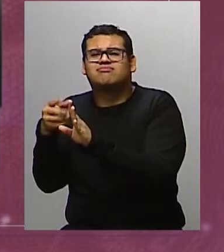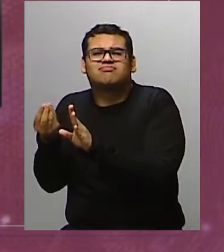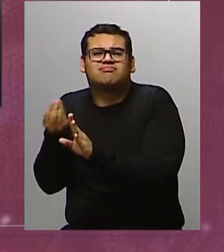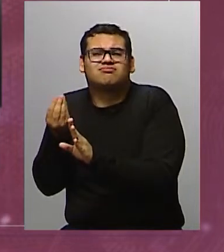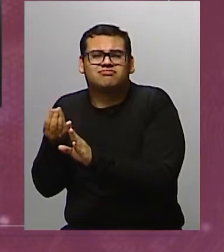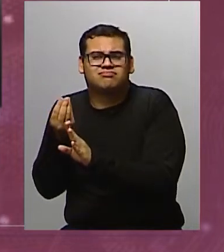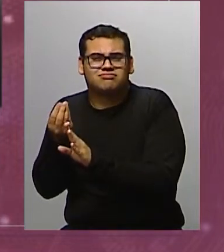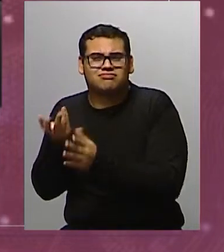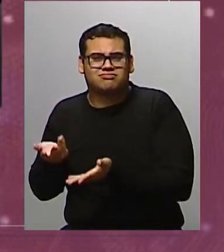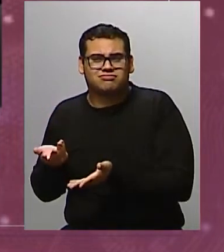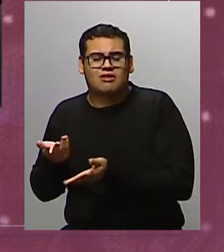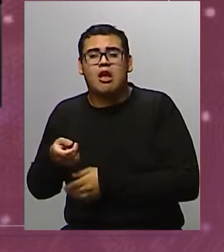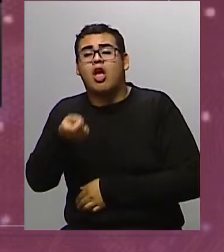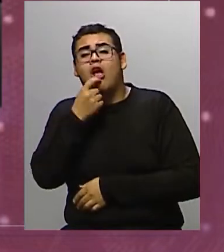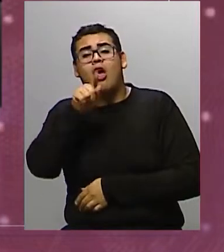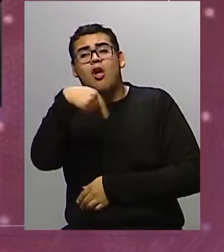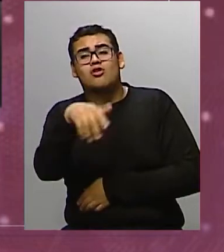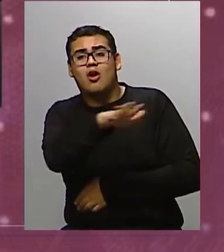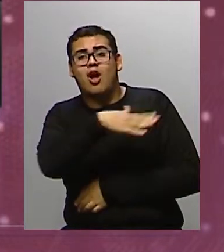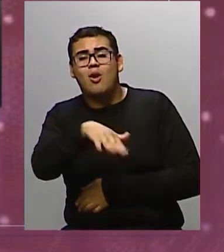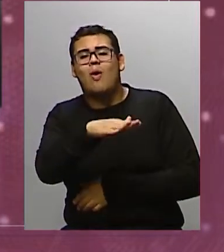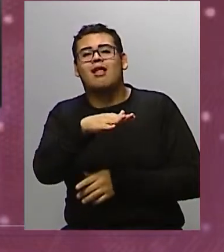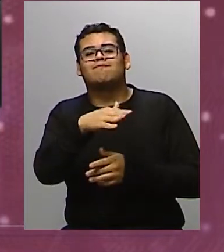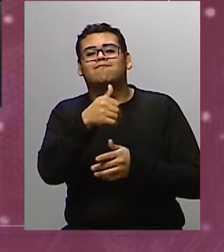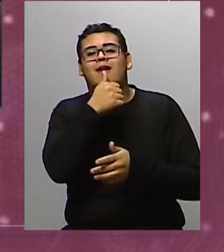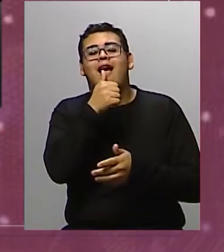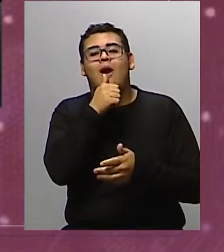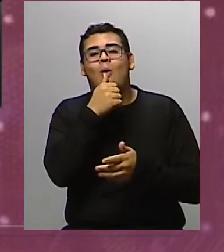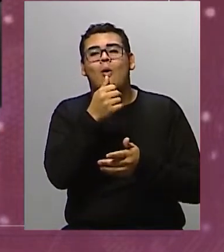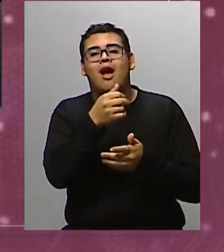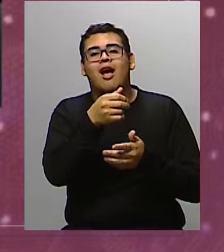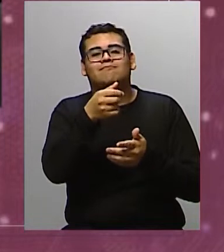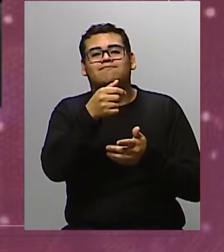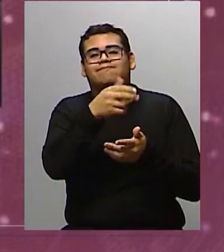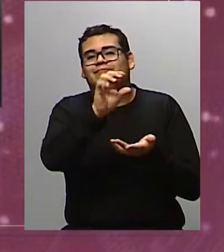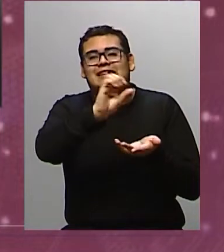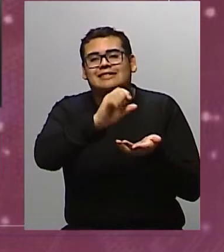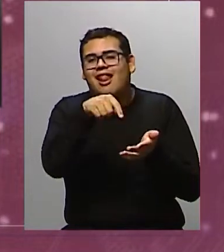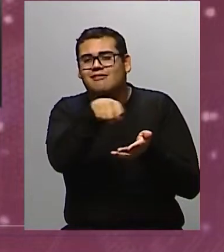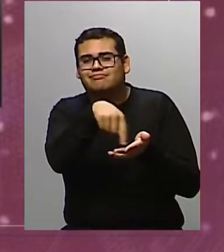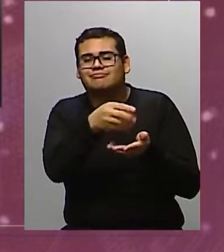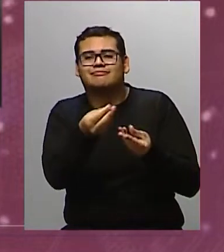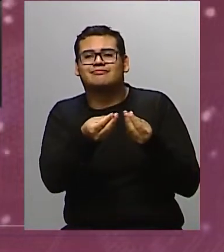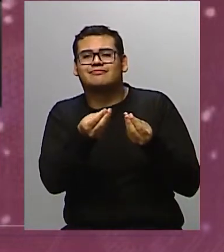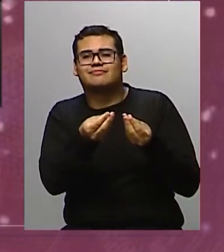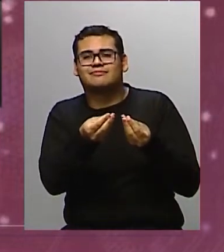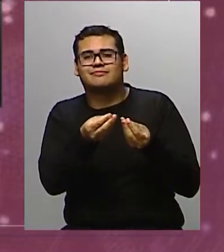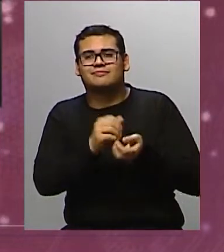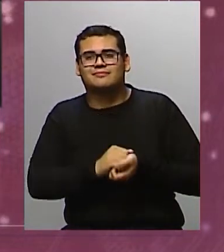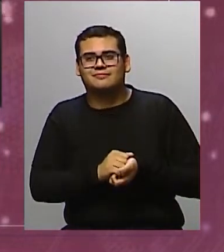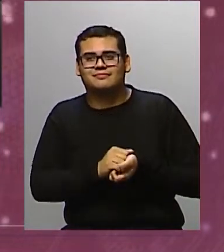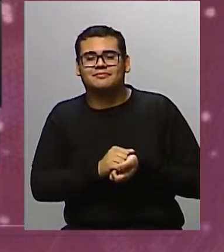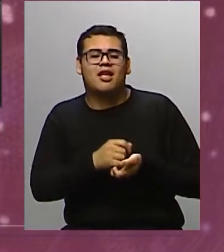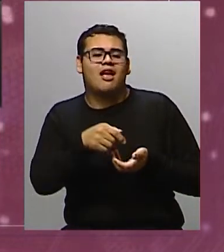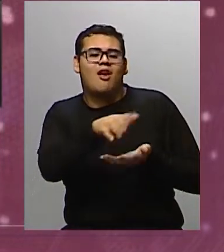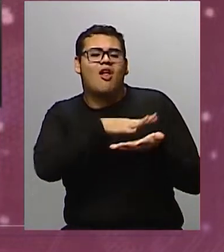vamos a los casos de los salares, donde hoy se está desarrollando toda una industria del litio, que se muestra como una industria